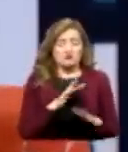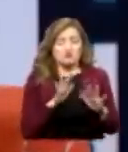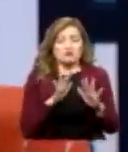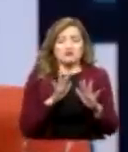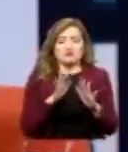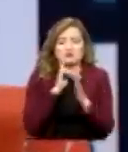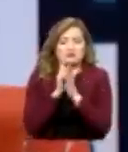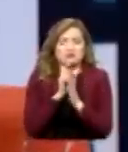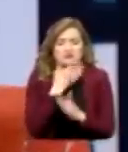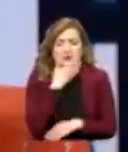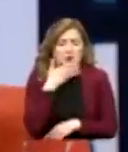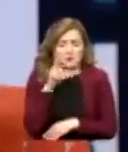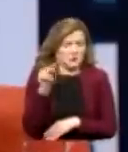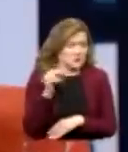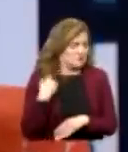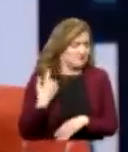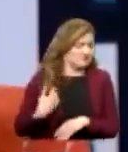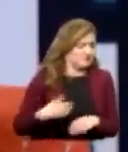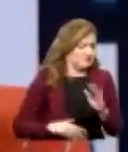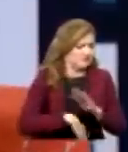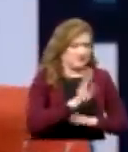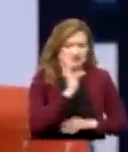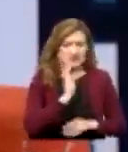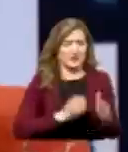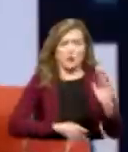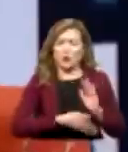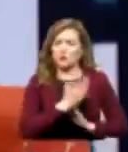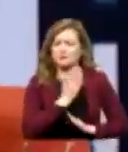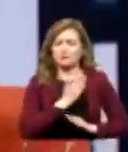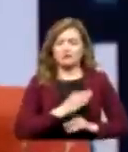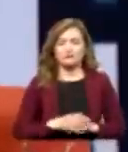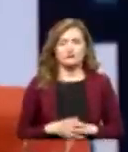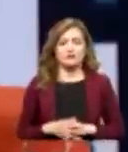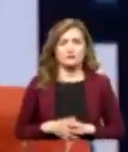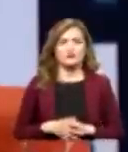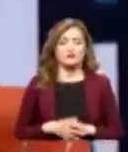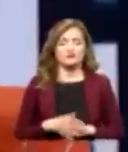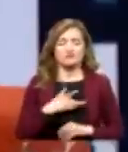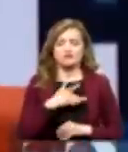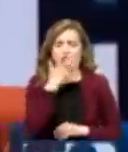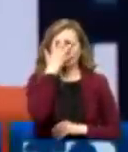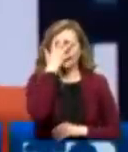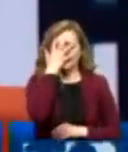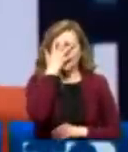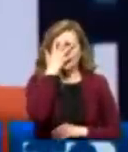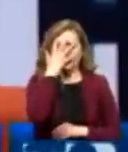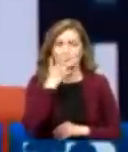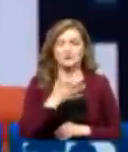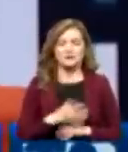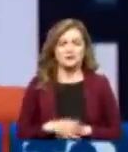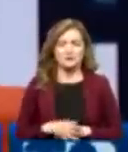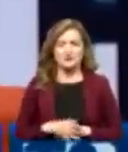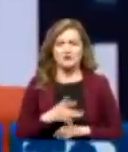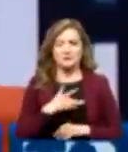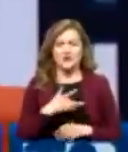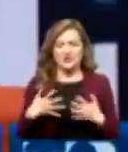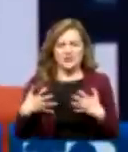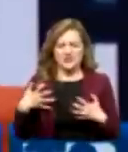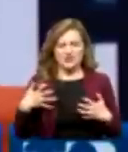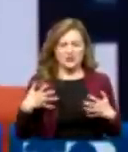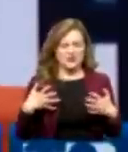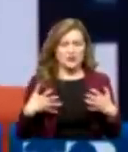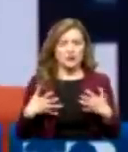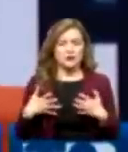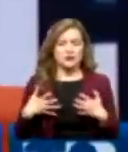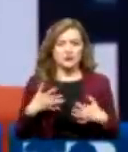no, de gana vine. De gana voy a poner la denuncia. Te da una vergüenza, te da una indignación, te